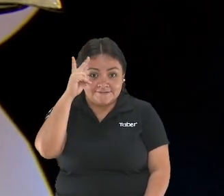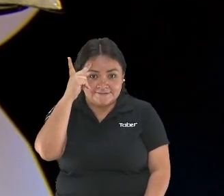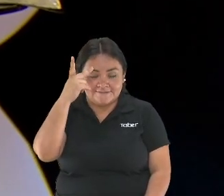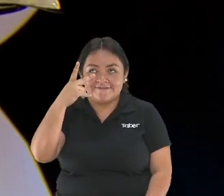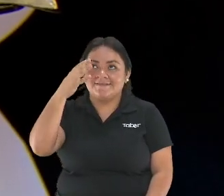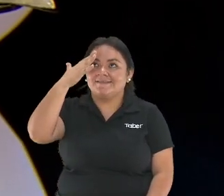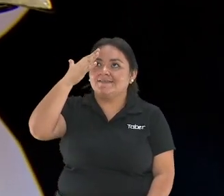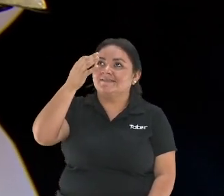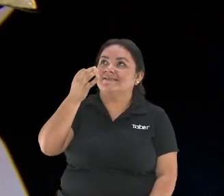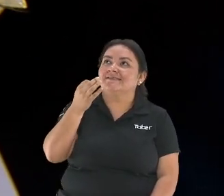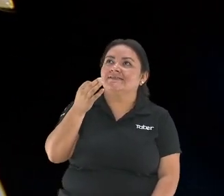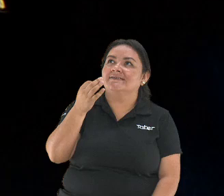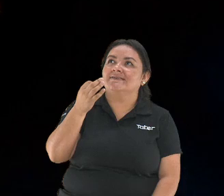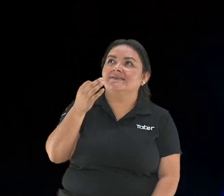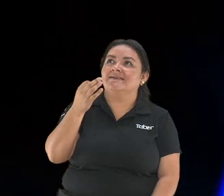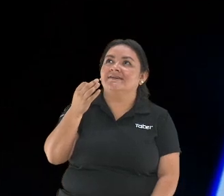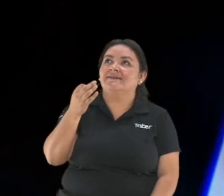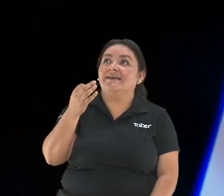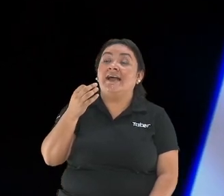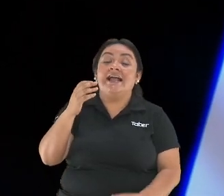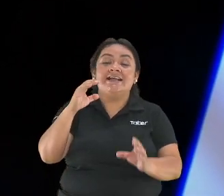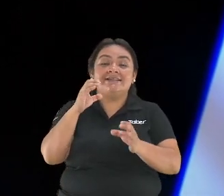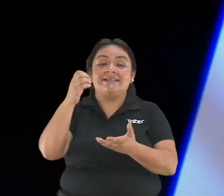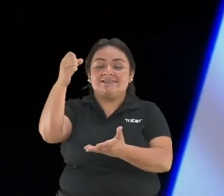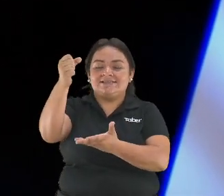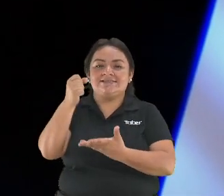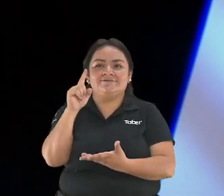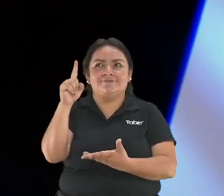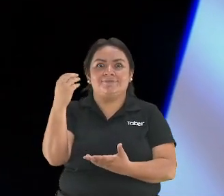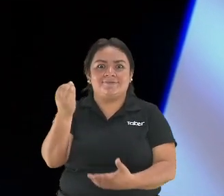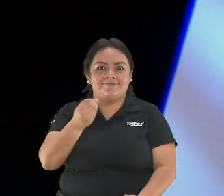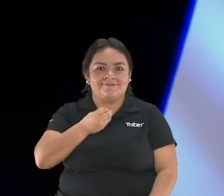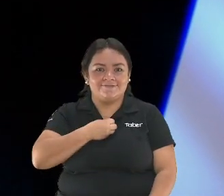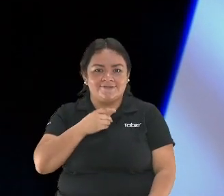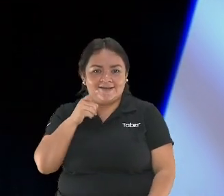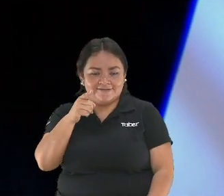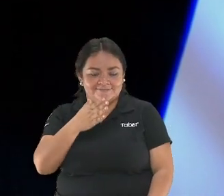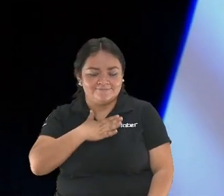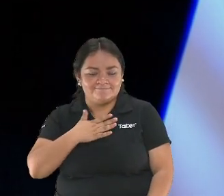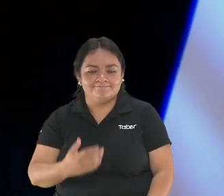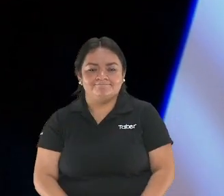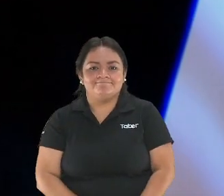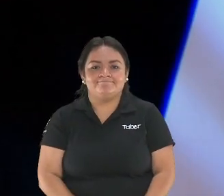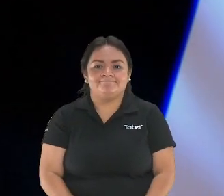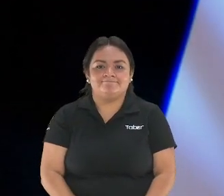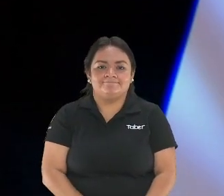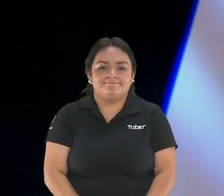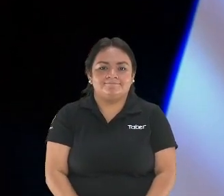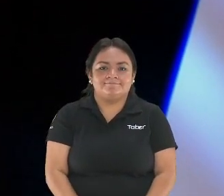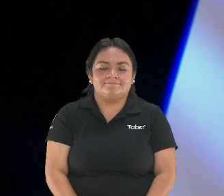creer en la recompensa que te espera a ti ya mí